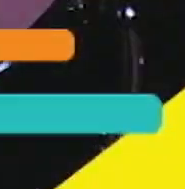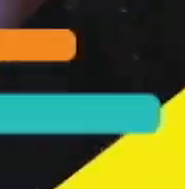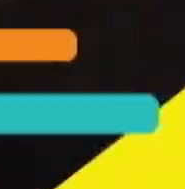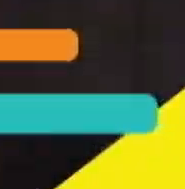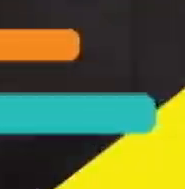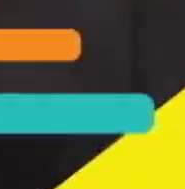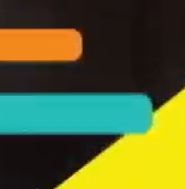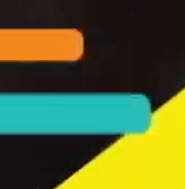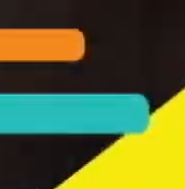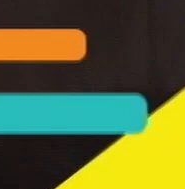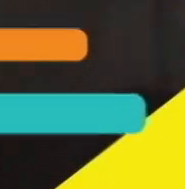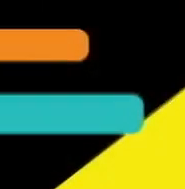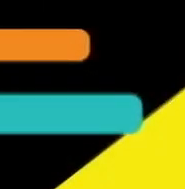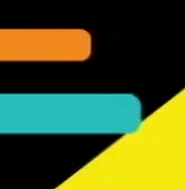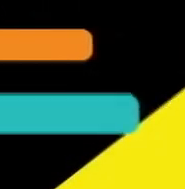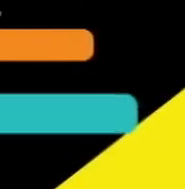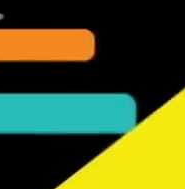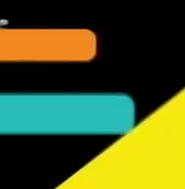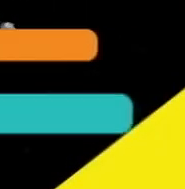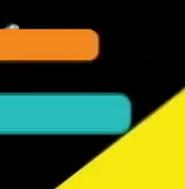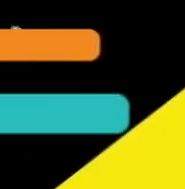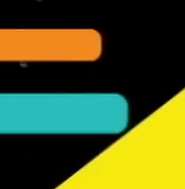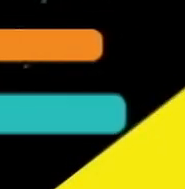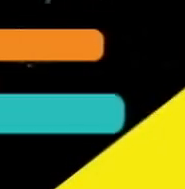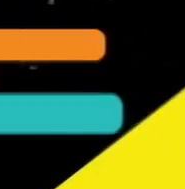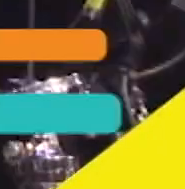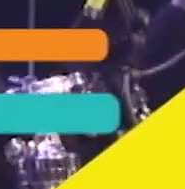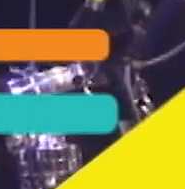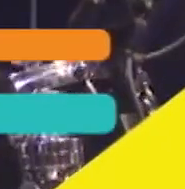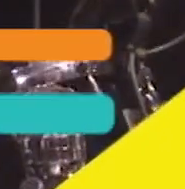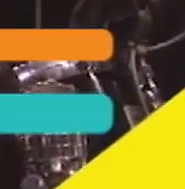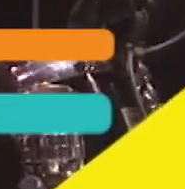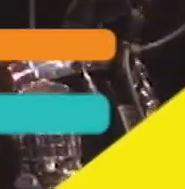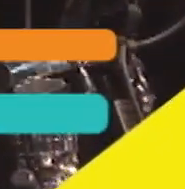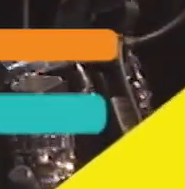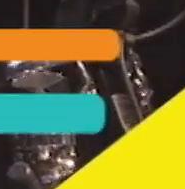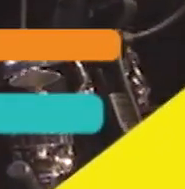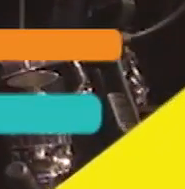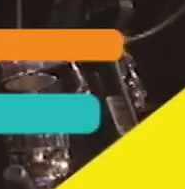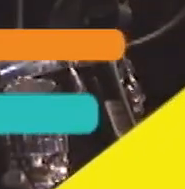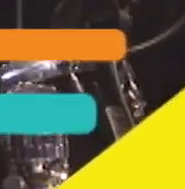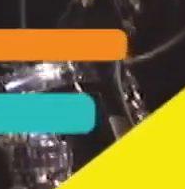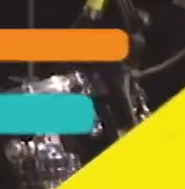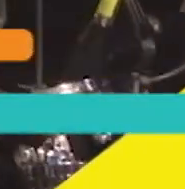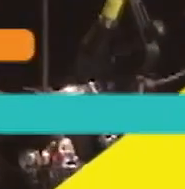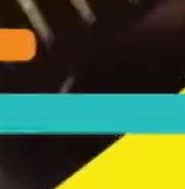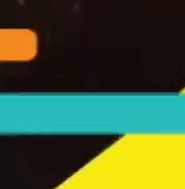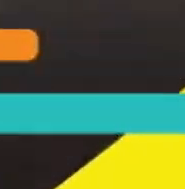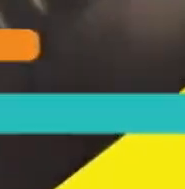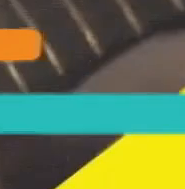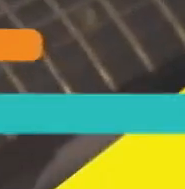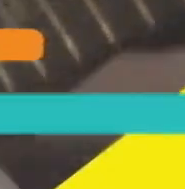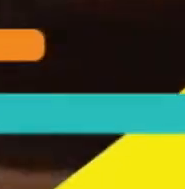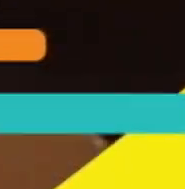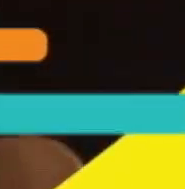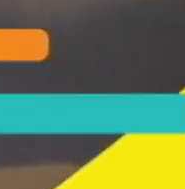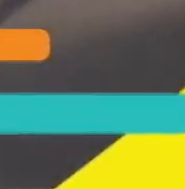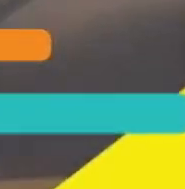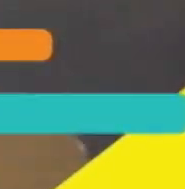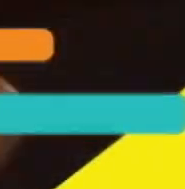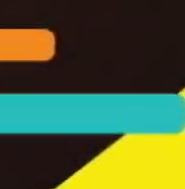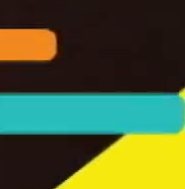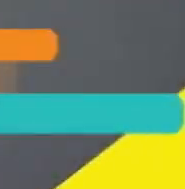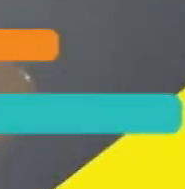culturas y nos brinda un concierto fusión único a las 9 de la noche y con repetición el domingo a